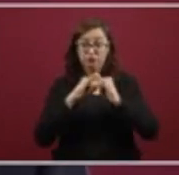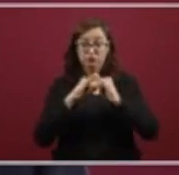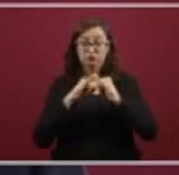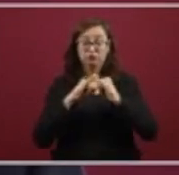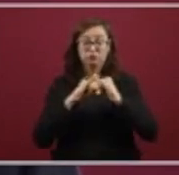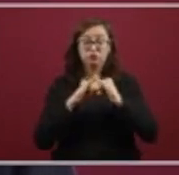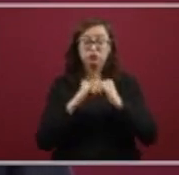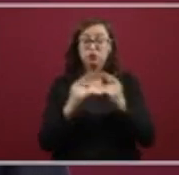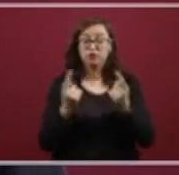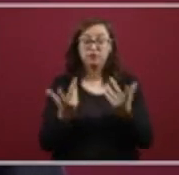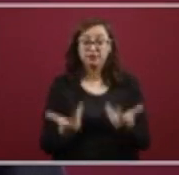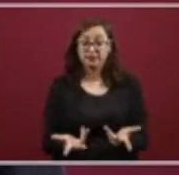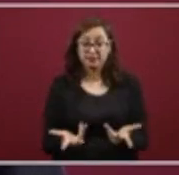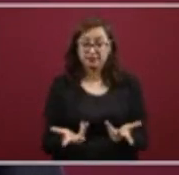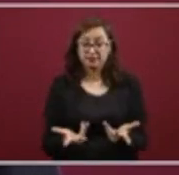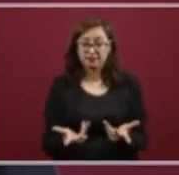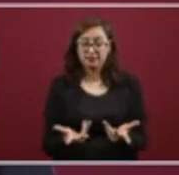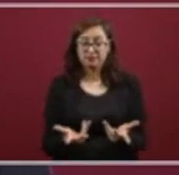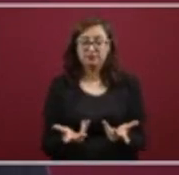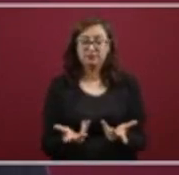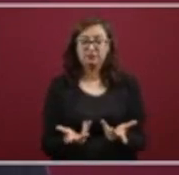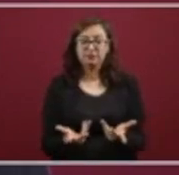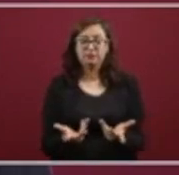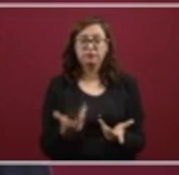va a